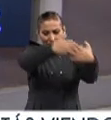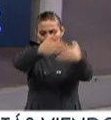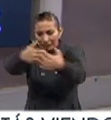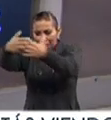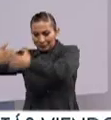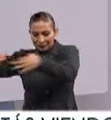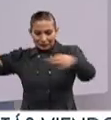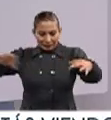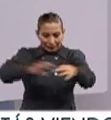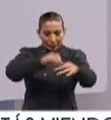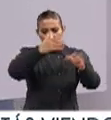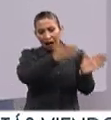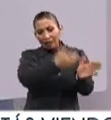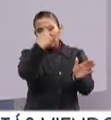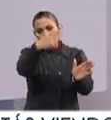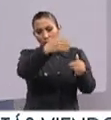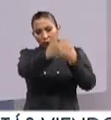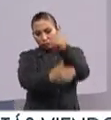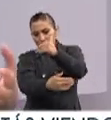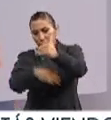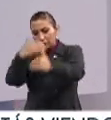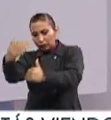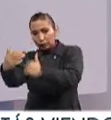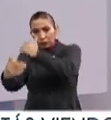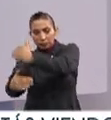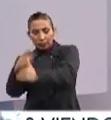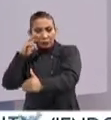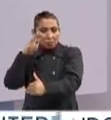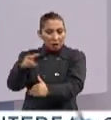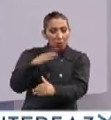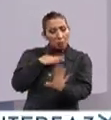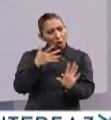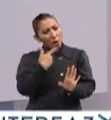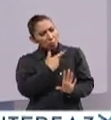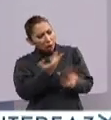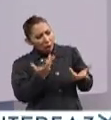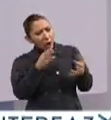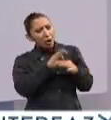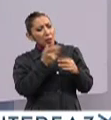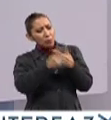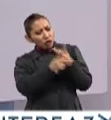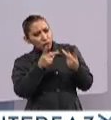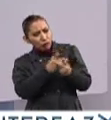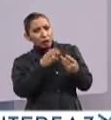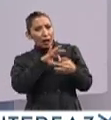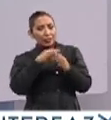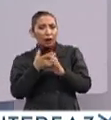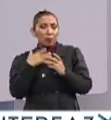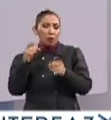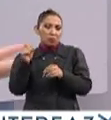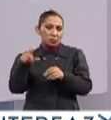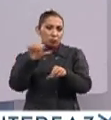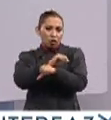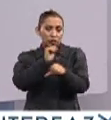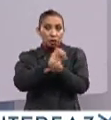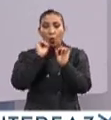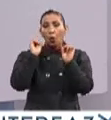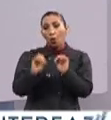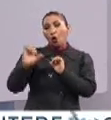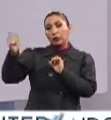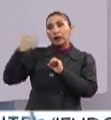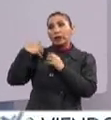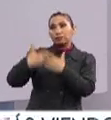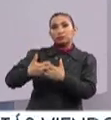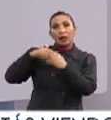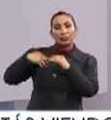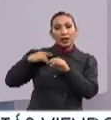diferentes partes de nuestro país, que han empezado a encontrar vocaciones productivas, como es la industria automotriz o, por ejemplo, la